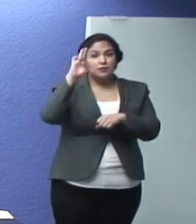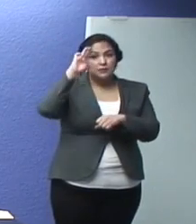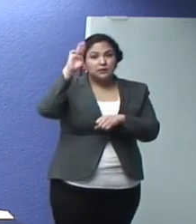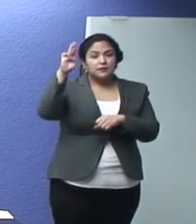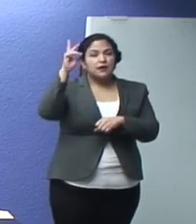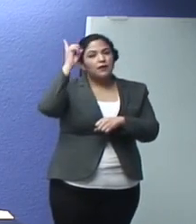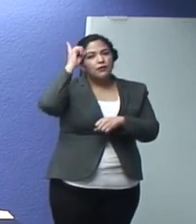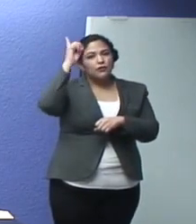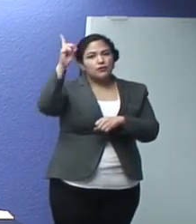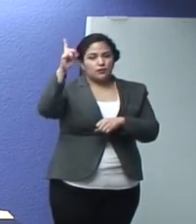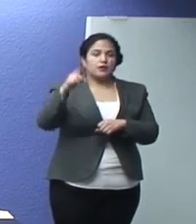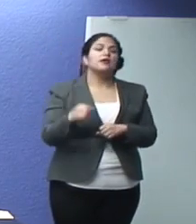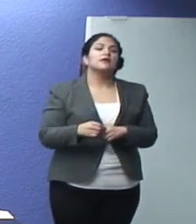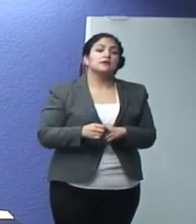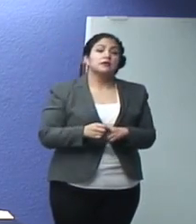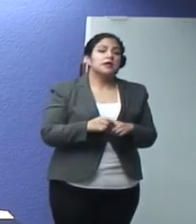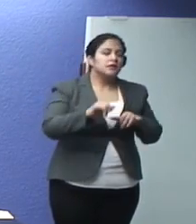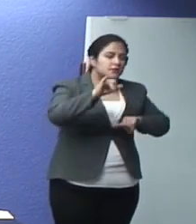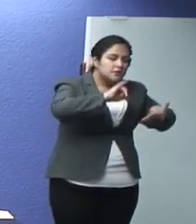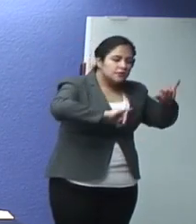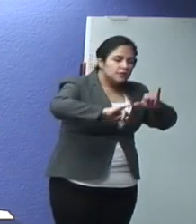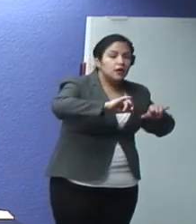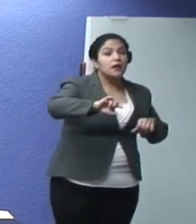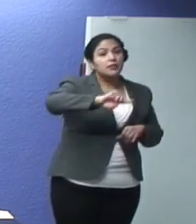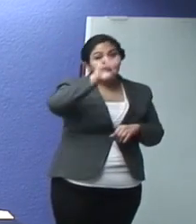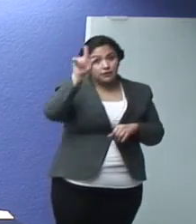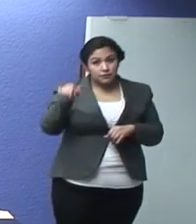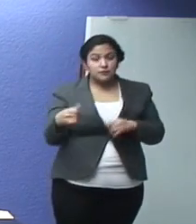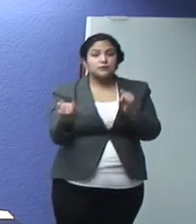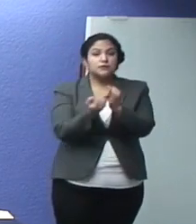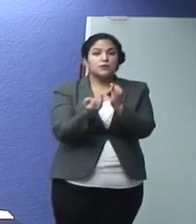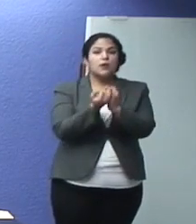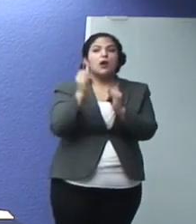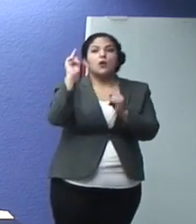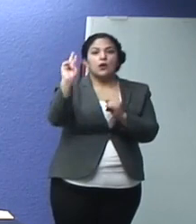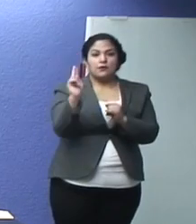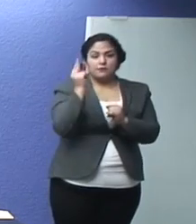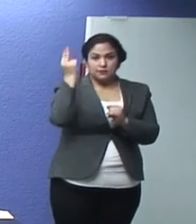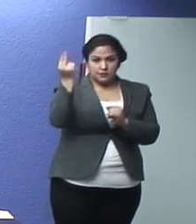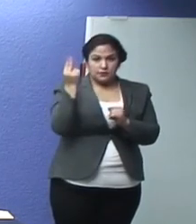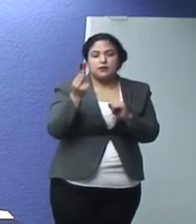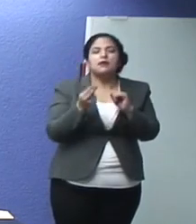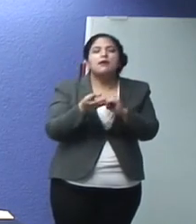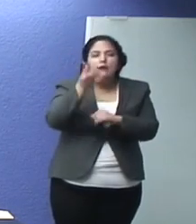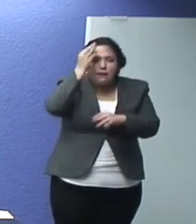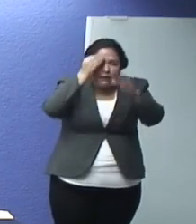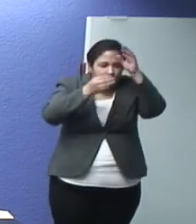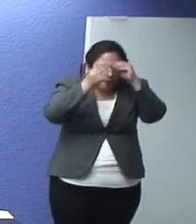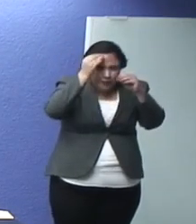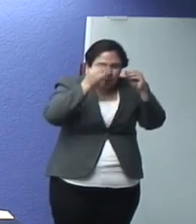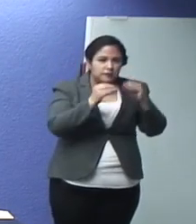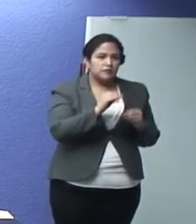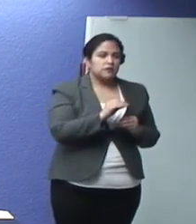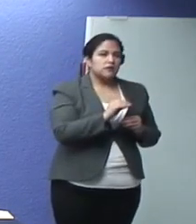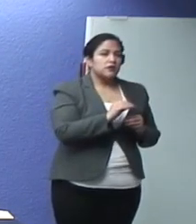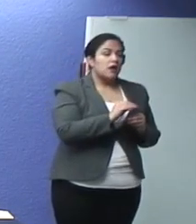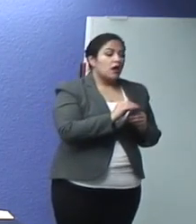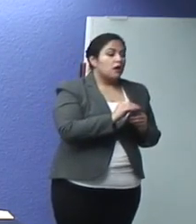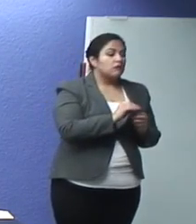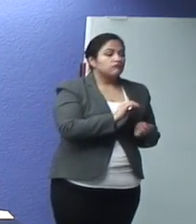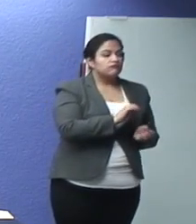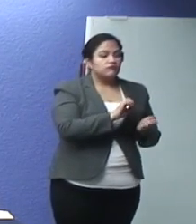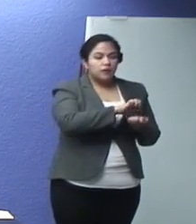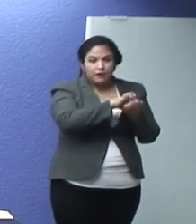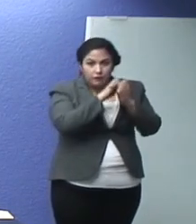en filosofía de la ciencia, también en la UNAM, en las cuales se especializó en biología evolutiva,